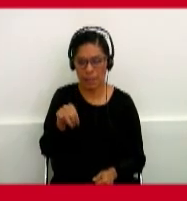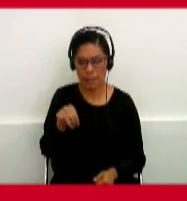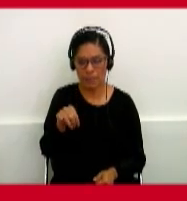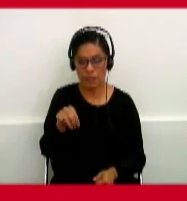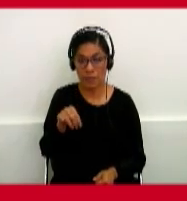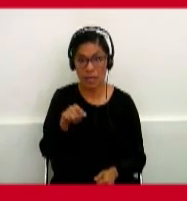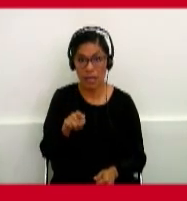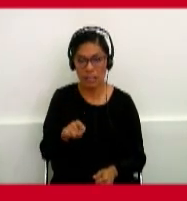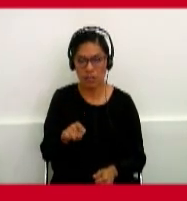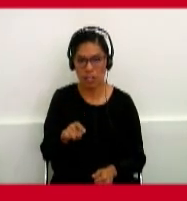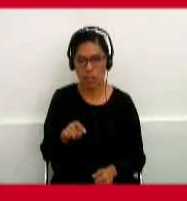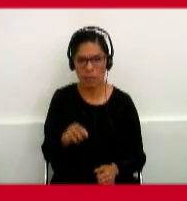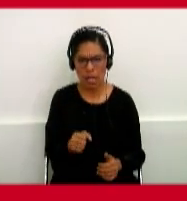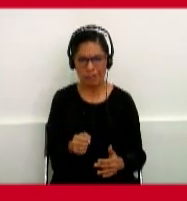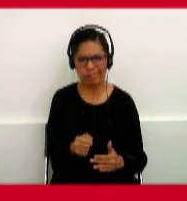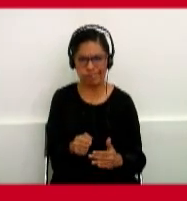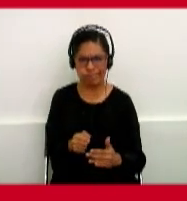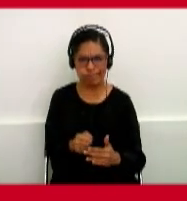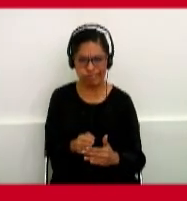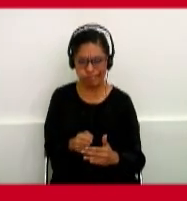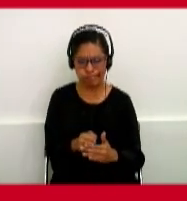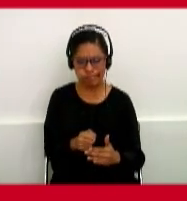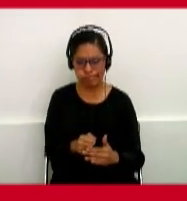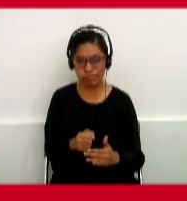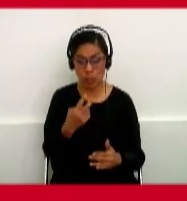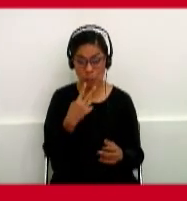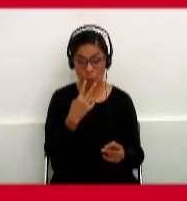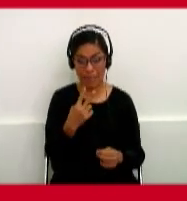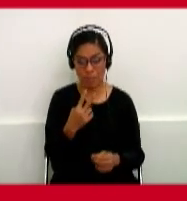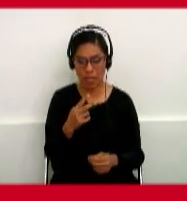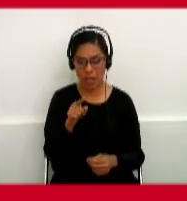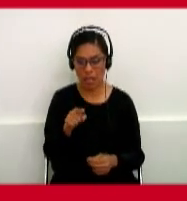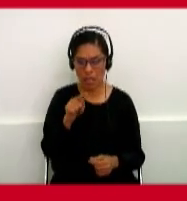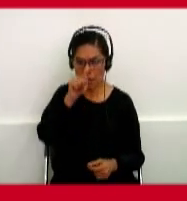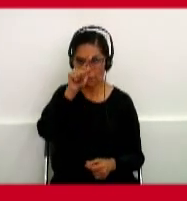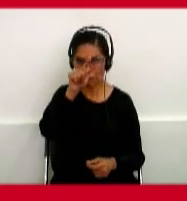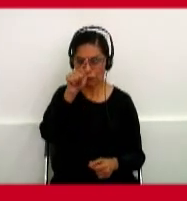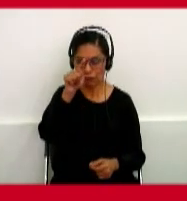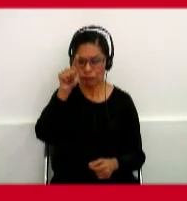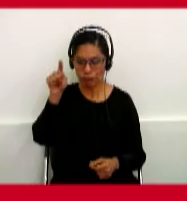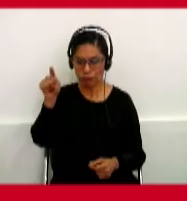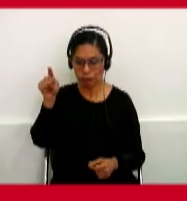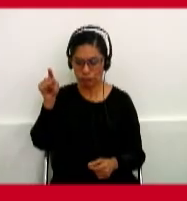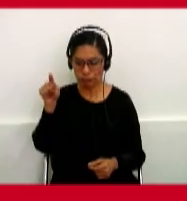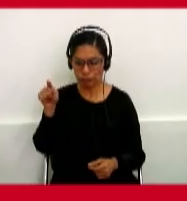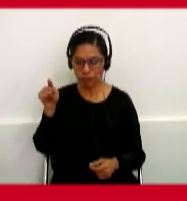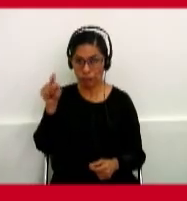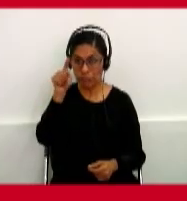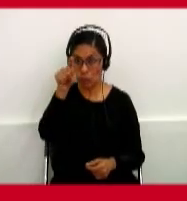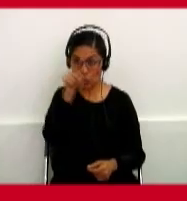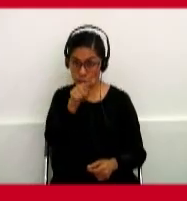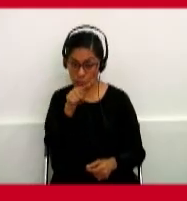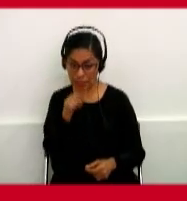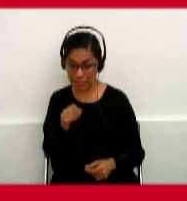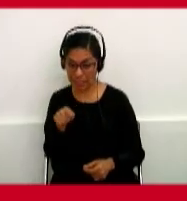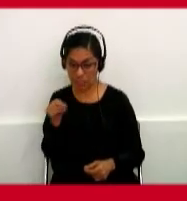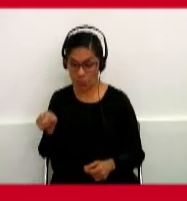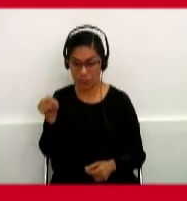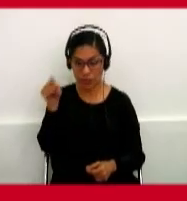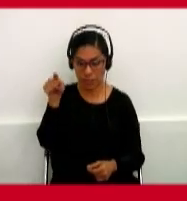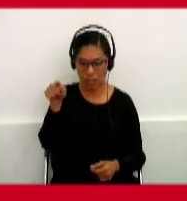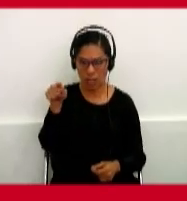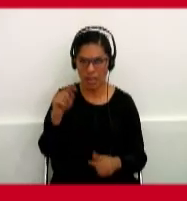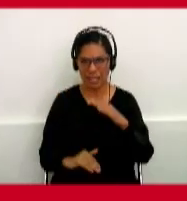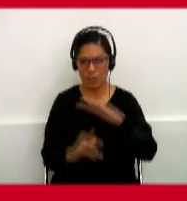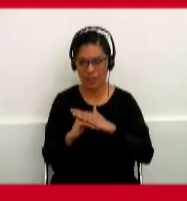de resistencia cortante. En este caso, como pueden ver, por ejemplo, acá tenemos unas limitaciones que